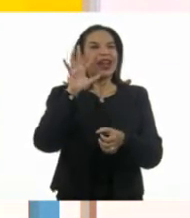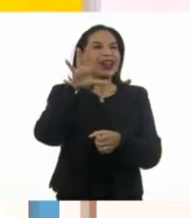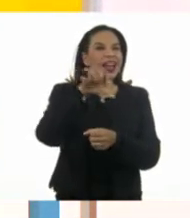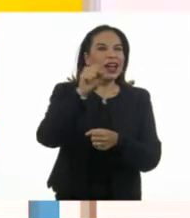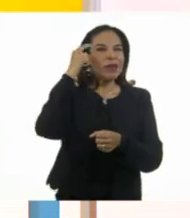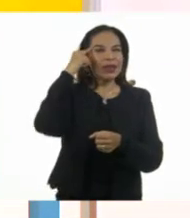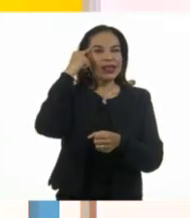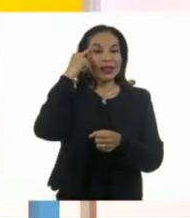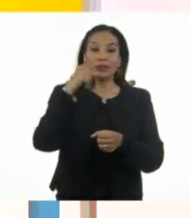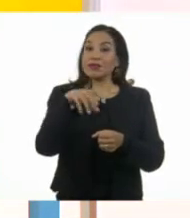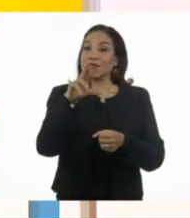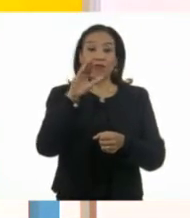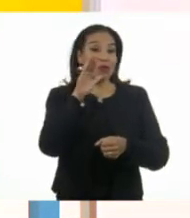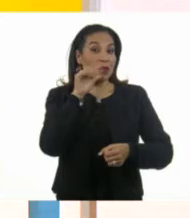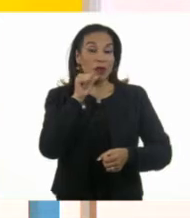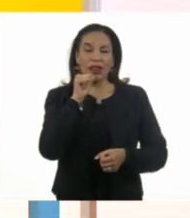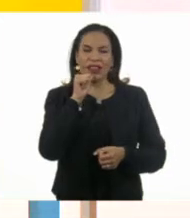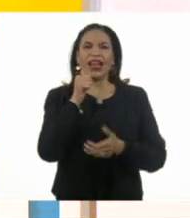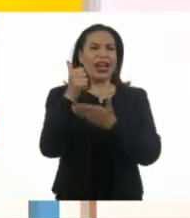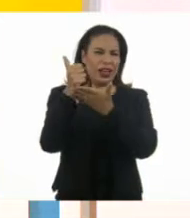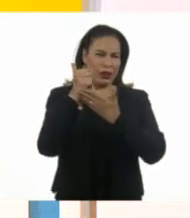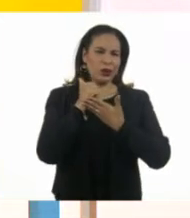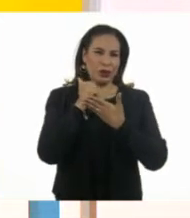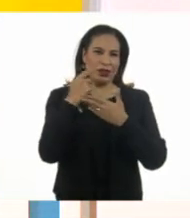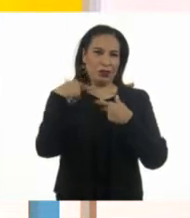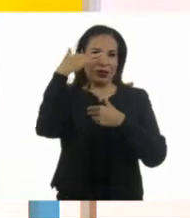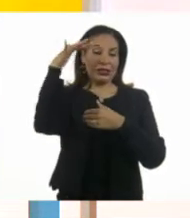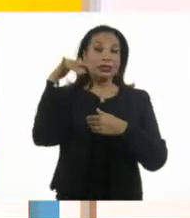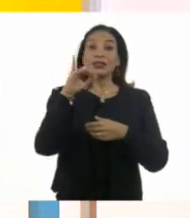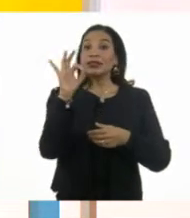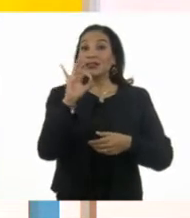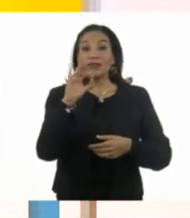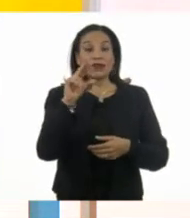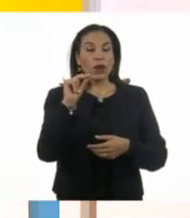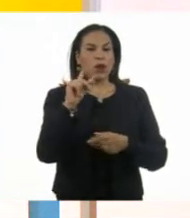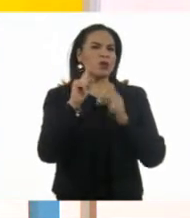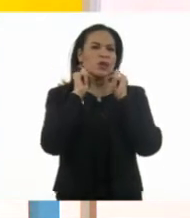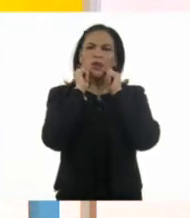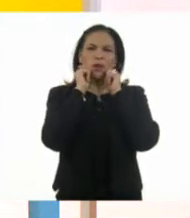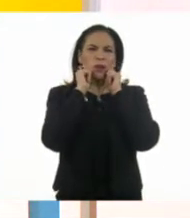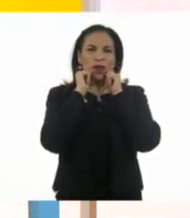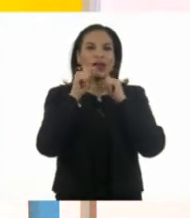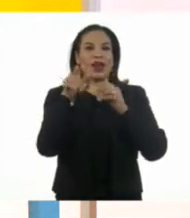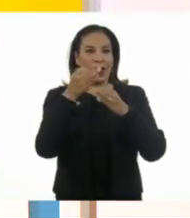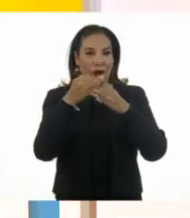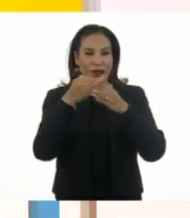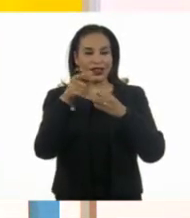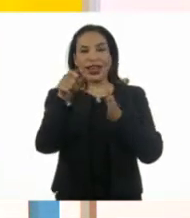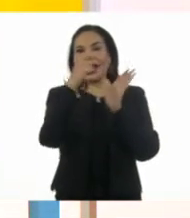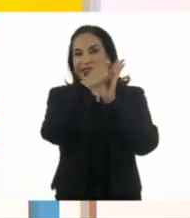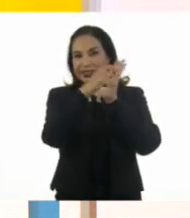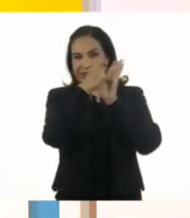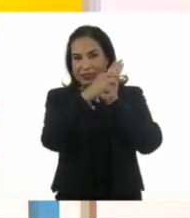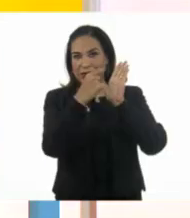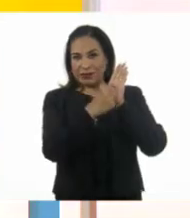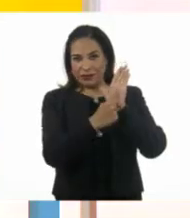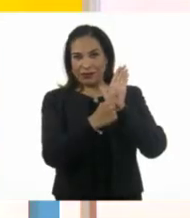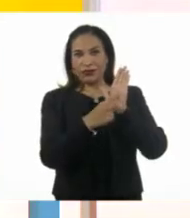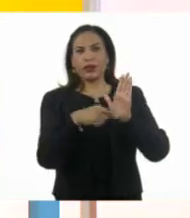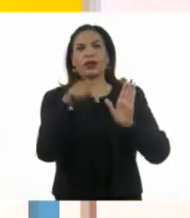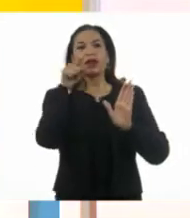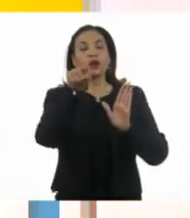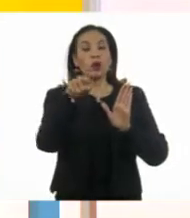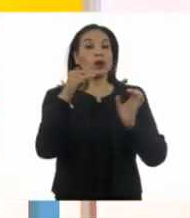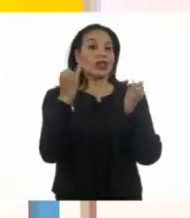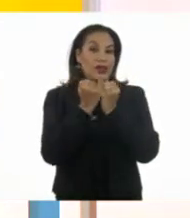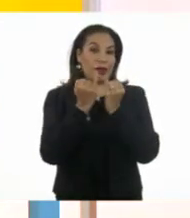captado. Si no puedes, pídele ayuda a alguien. Y si no, de todas maneras, ahorita los vamos a escribir en el pizarrón para que